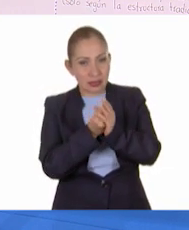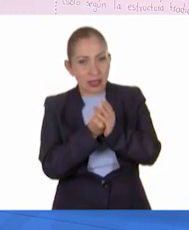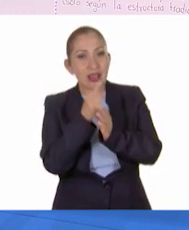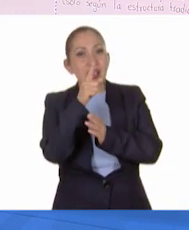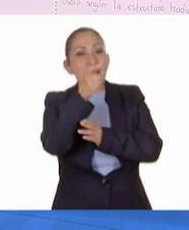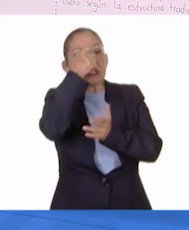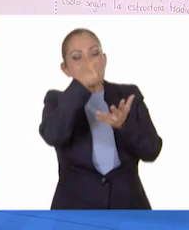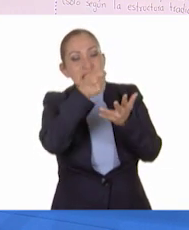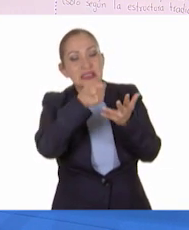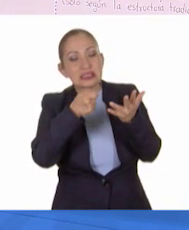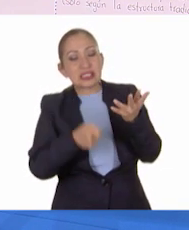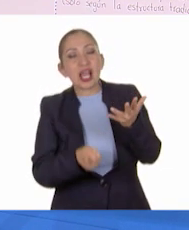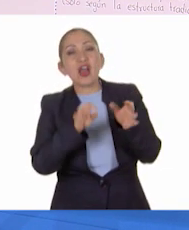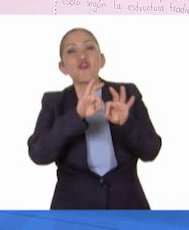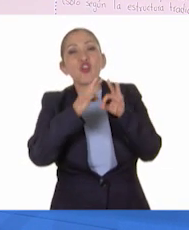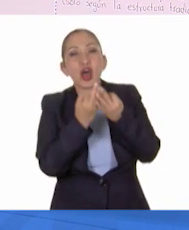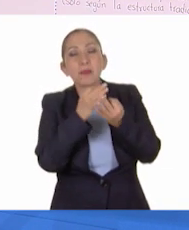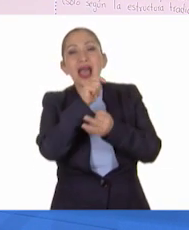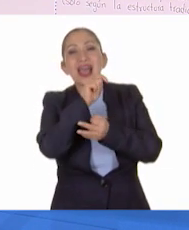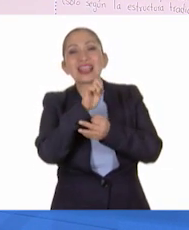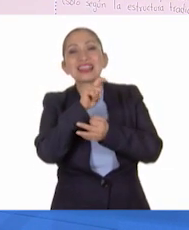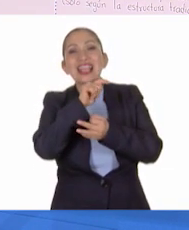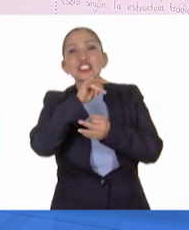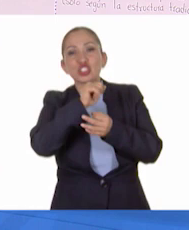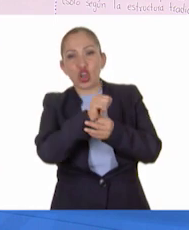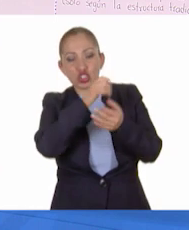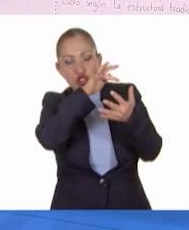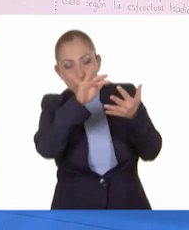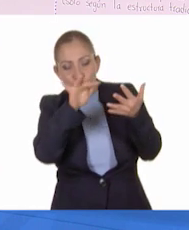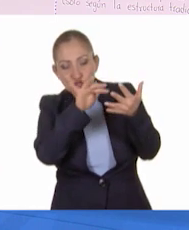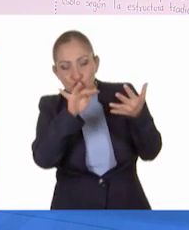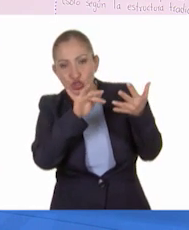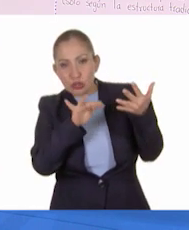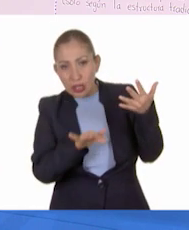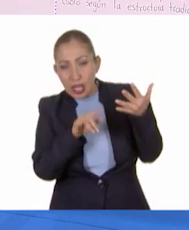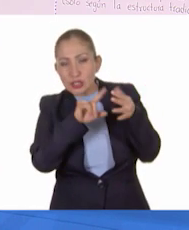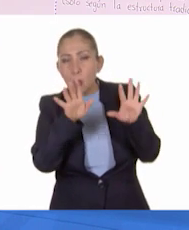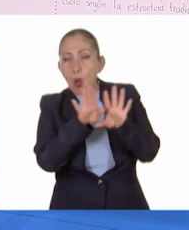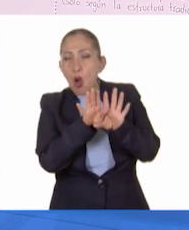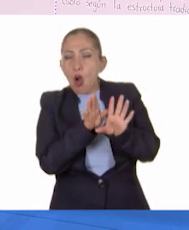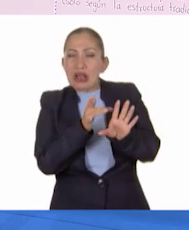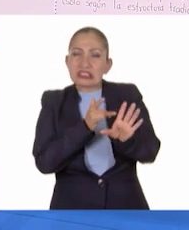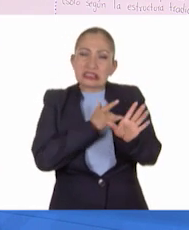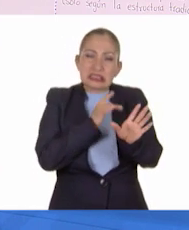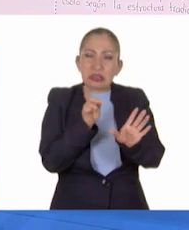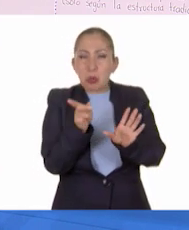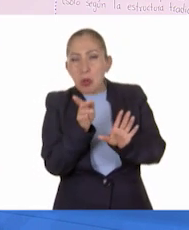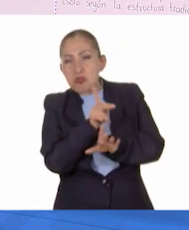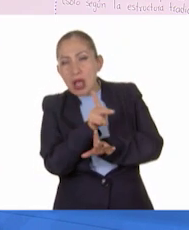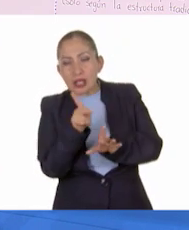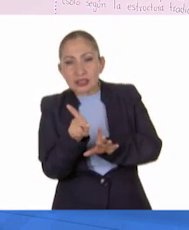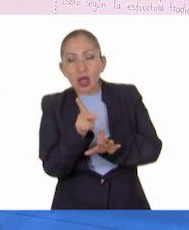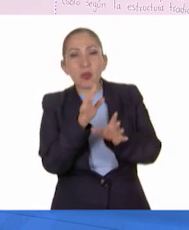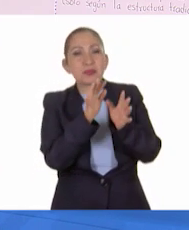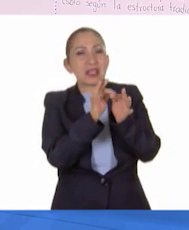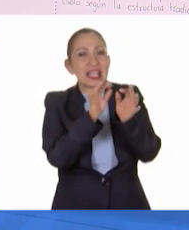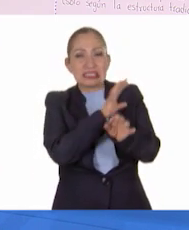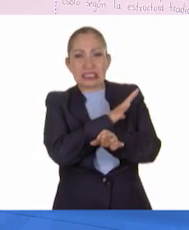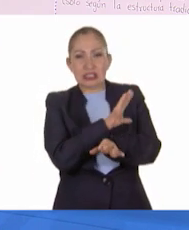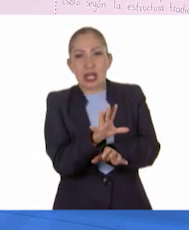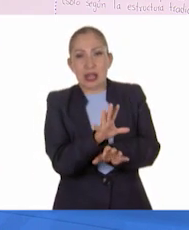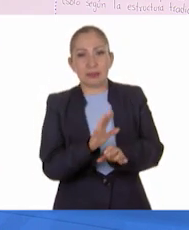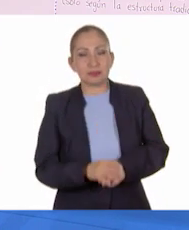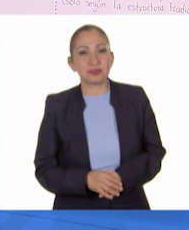las definiciones de los tipos de texto que aparecen en los libros son únicamente aproximaciones, es decir, definiciones